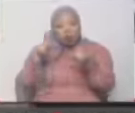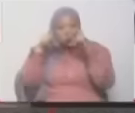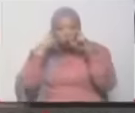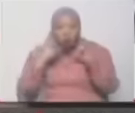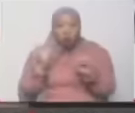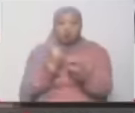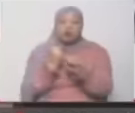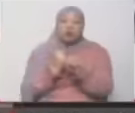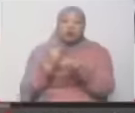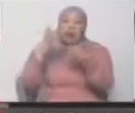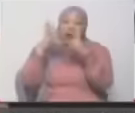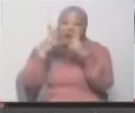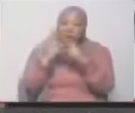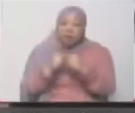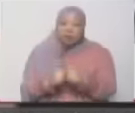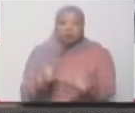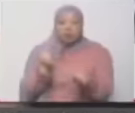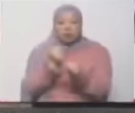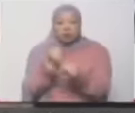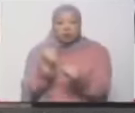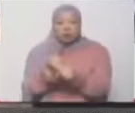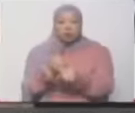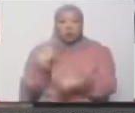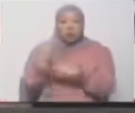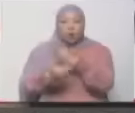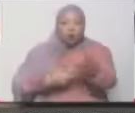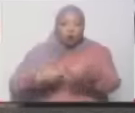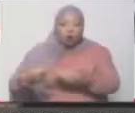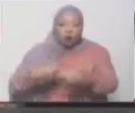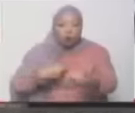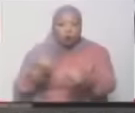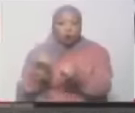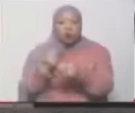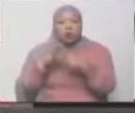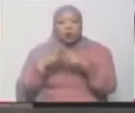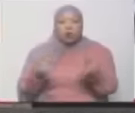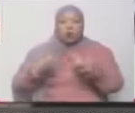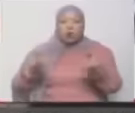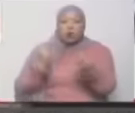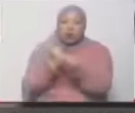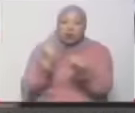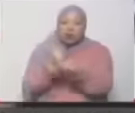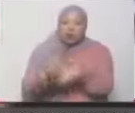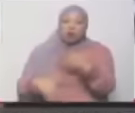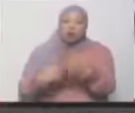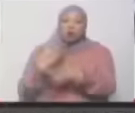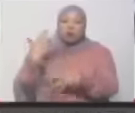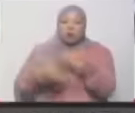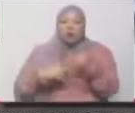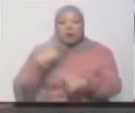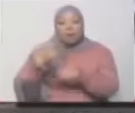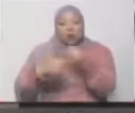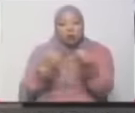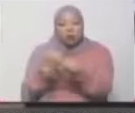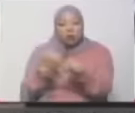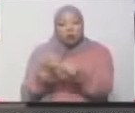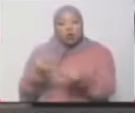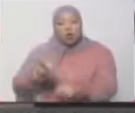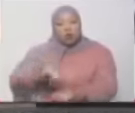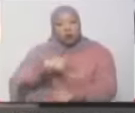en administración de recursos, en contraloría, en todo el tema legal, en todo el tema productivo. Y esta